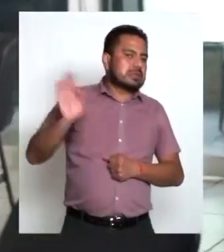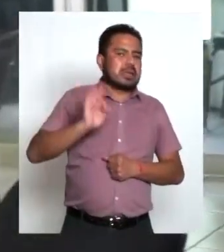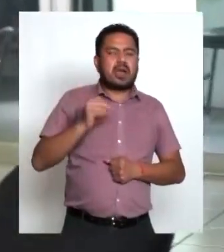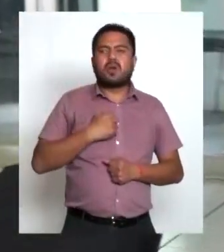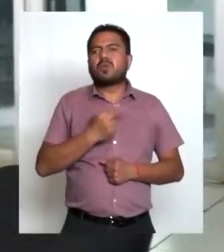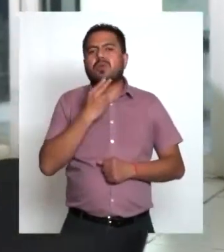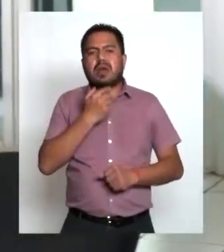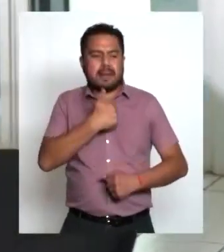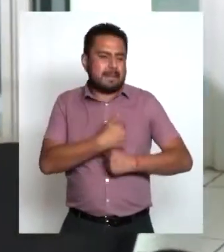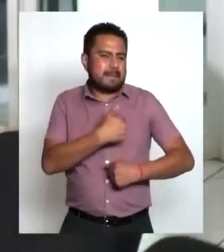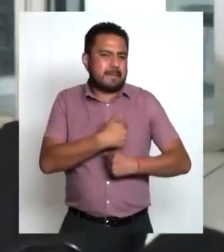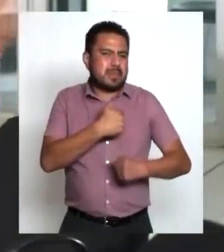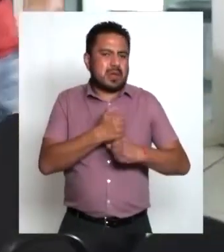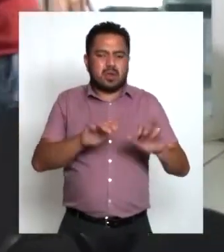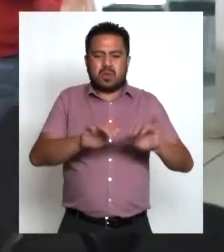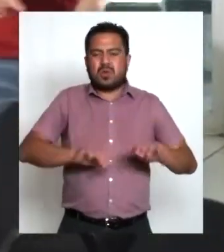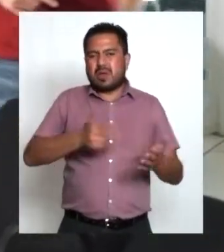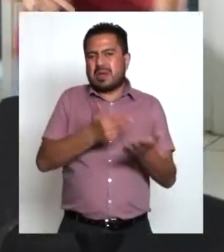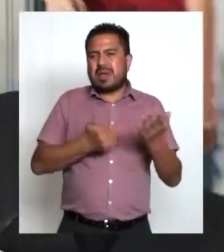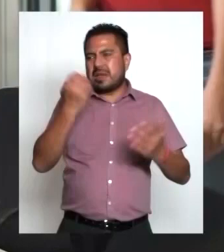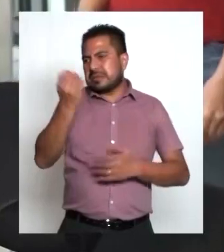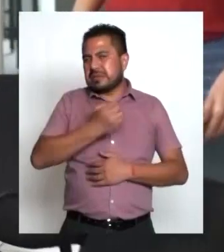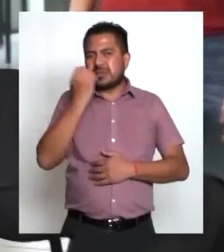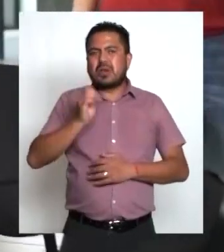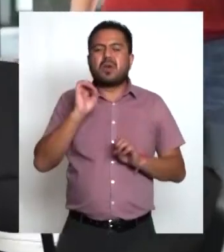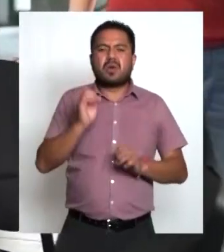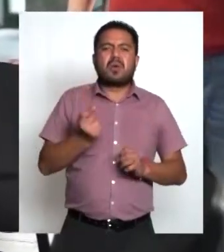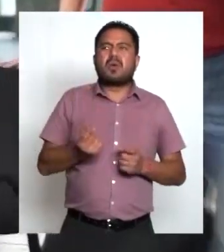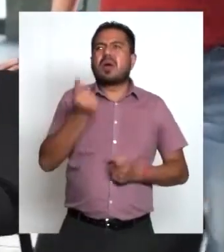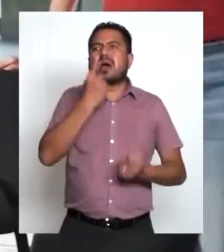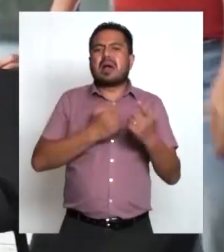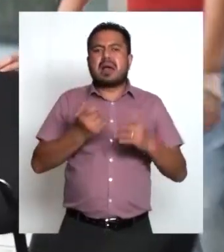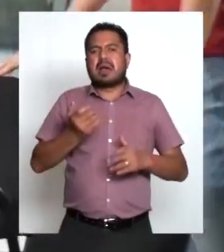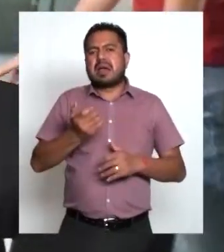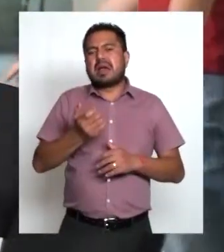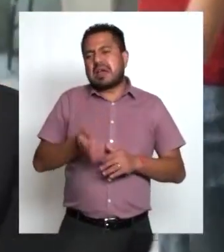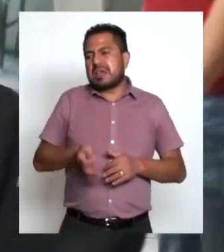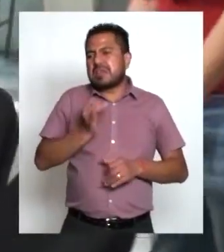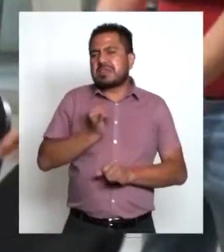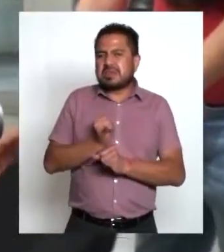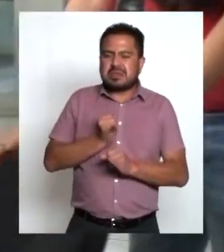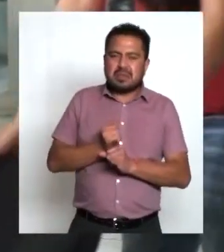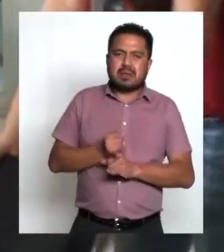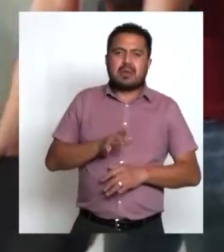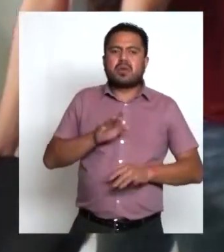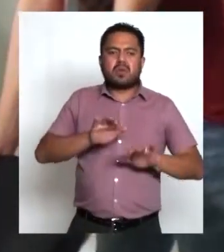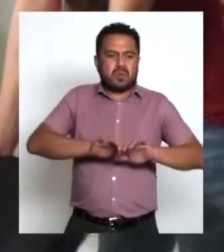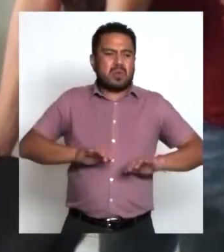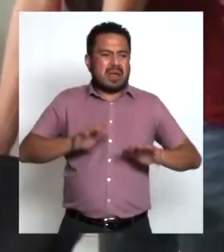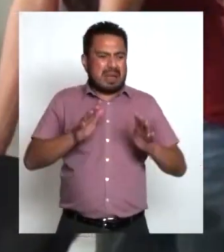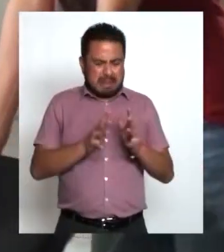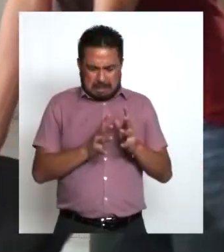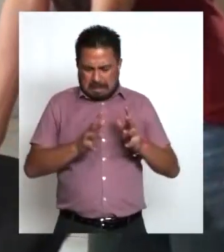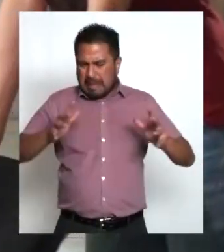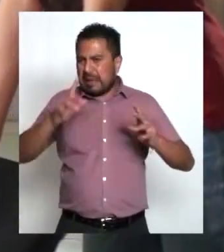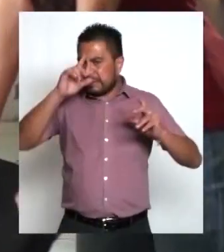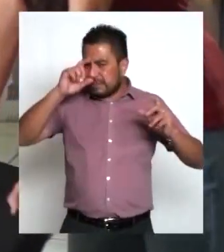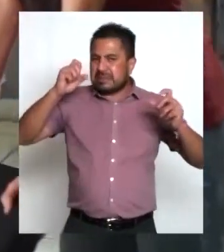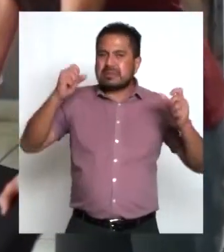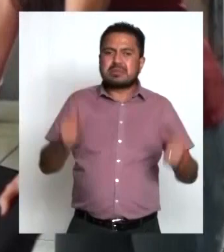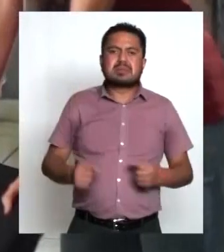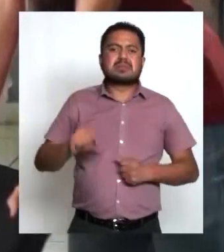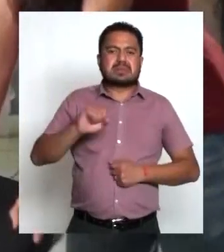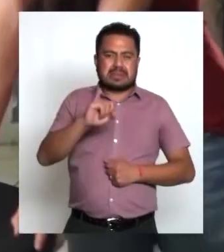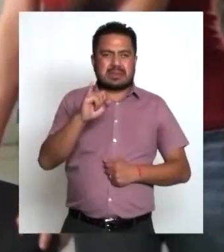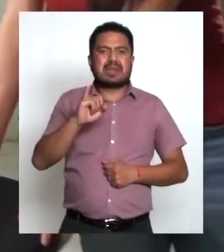tal vez lo usé en la primaria en el taller de cómputo de la escuela. O en algún café internet. ¿Y de qué tamaño era la máquina? Seguro era enorme,